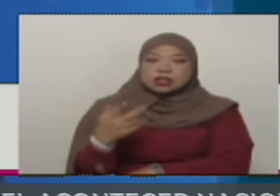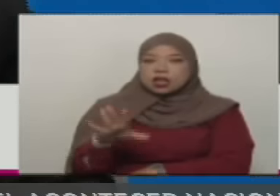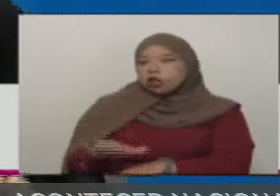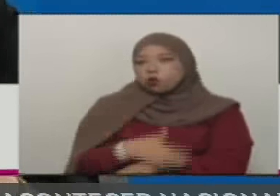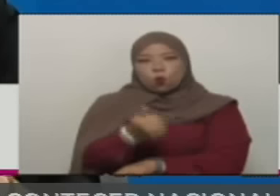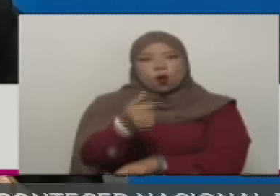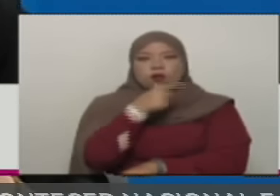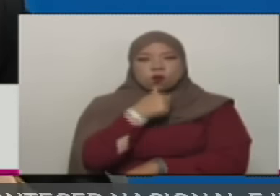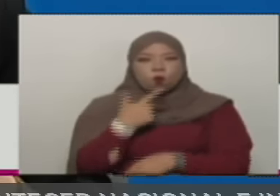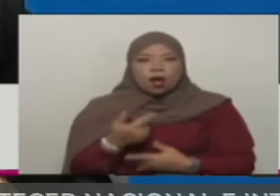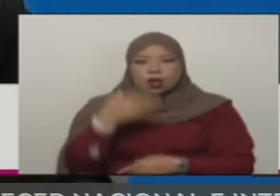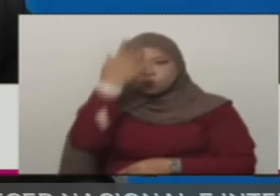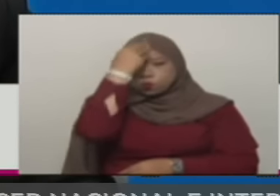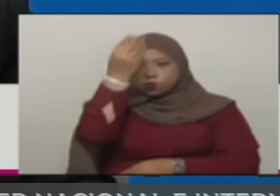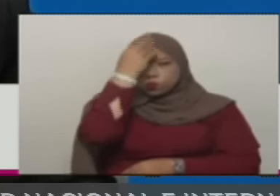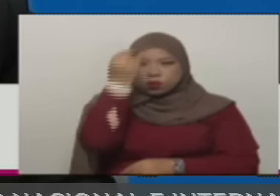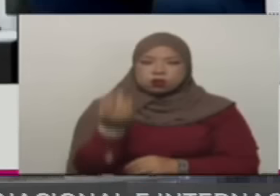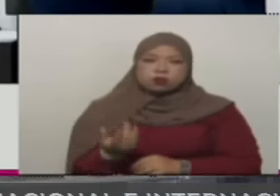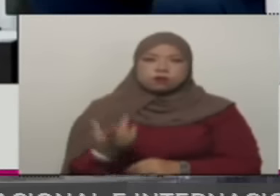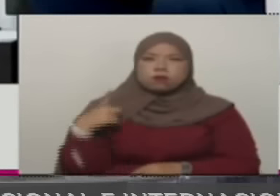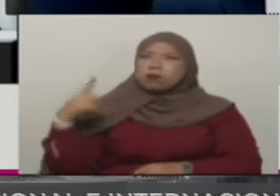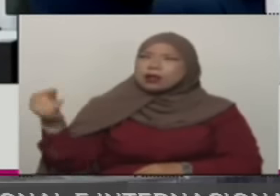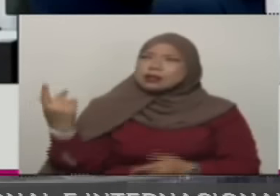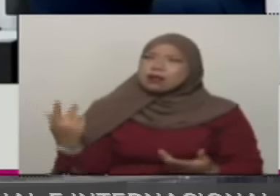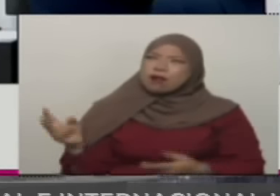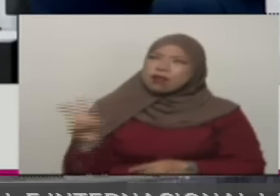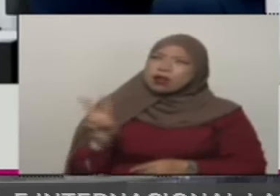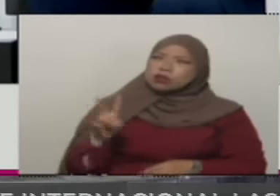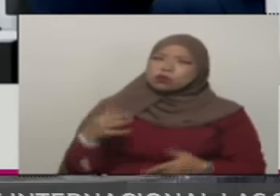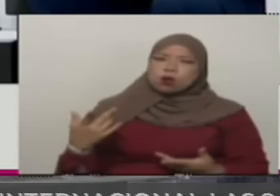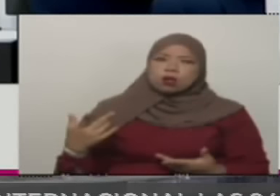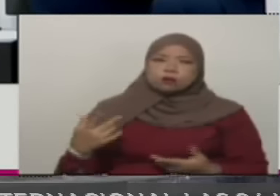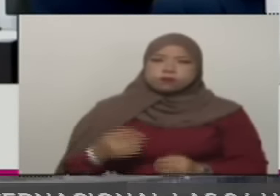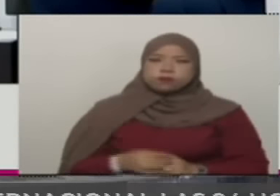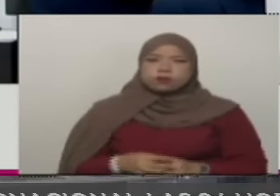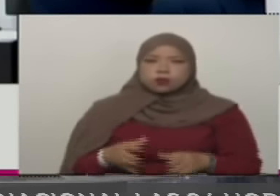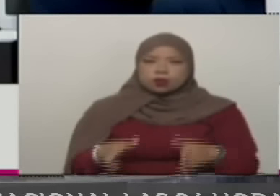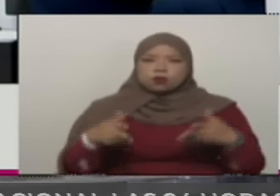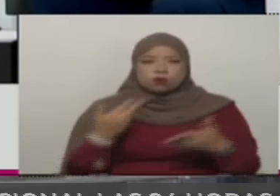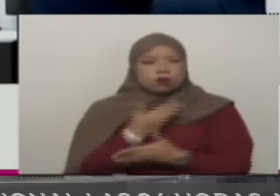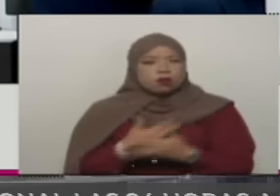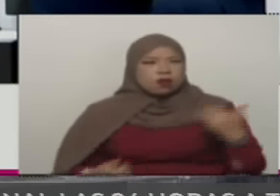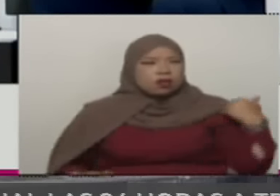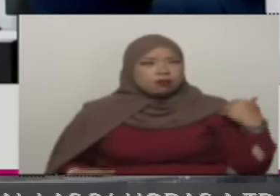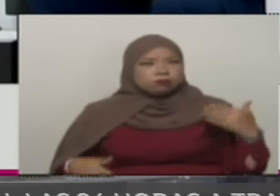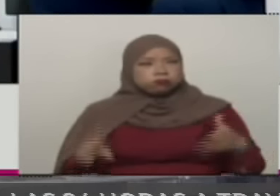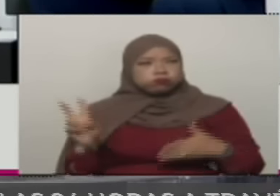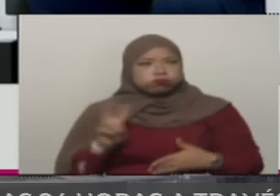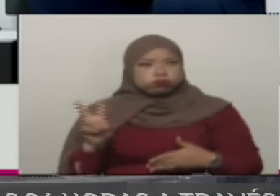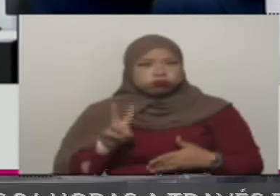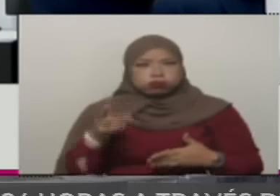una división clara. ¿Por qué se va del país? ¿Qué creen ustedes? Bueno, quien gana las elecciones no se va del país. Bueno,